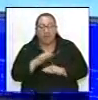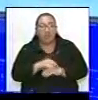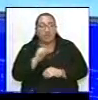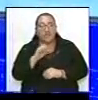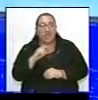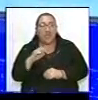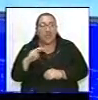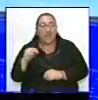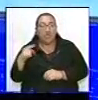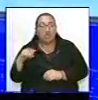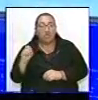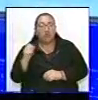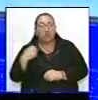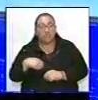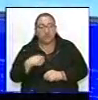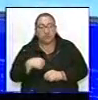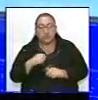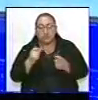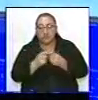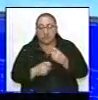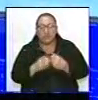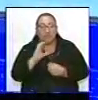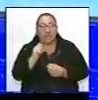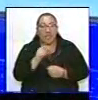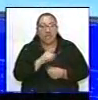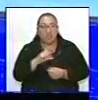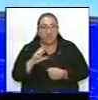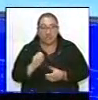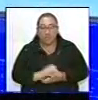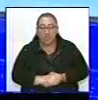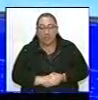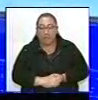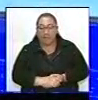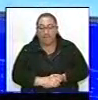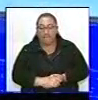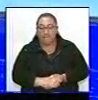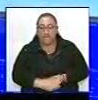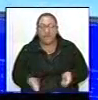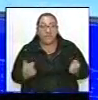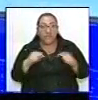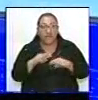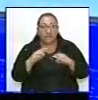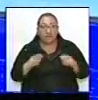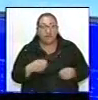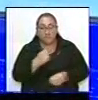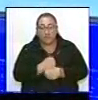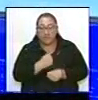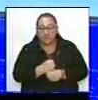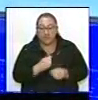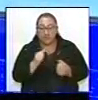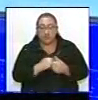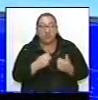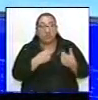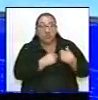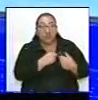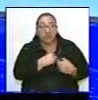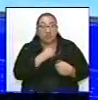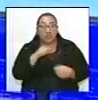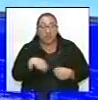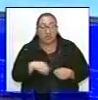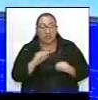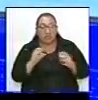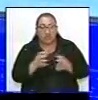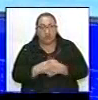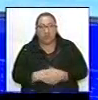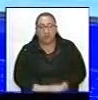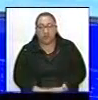serenazgo municipal. El congresista Jorge del Castillo llevó a cabo esta mesa de trabajo con representantes de ese gremio